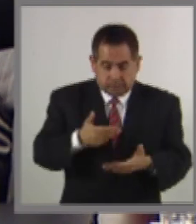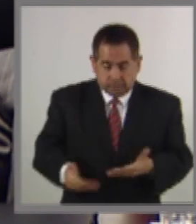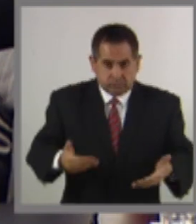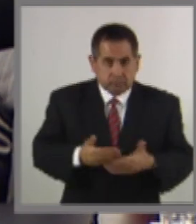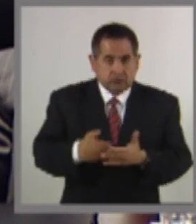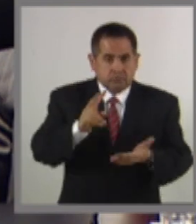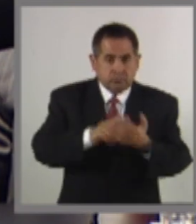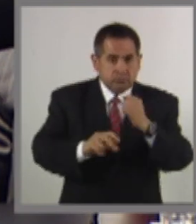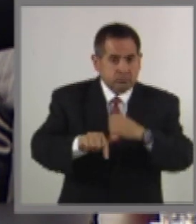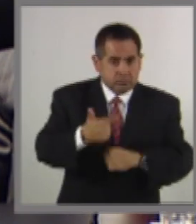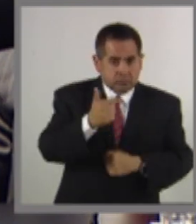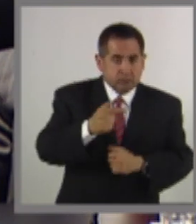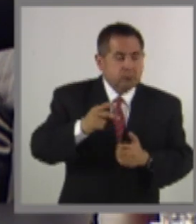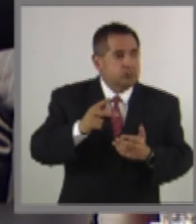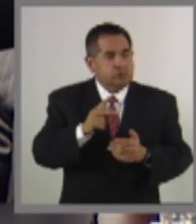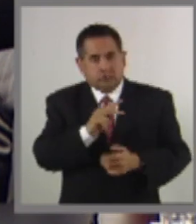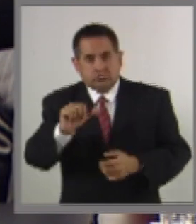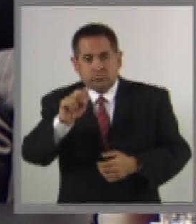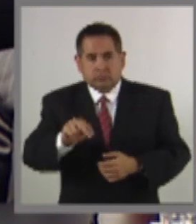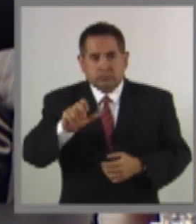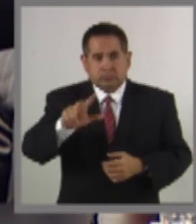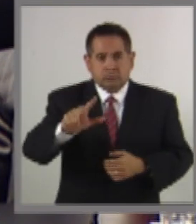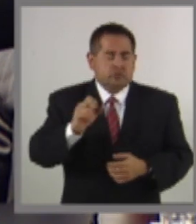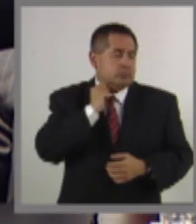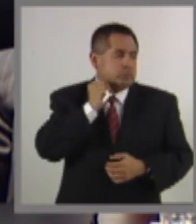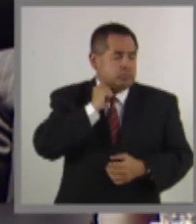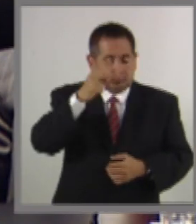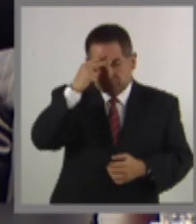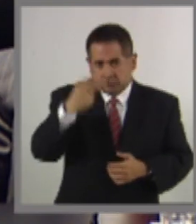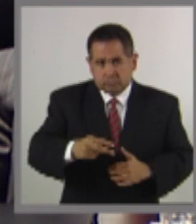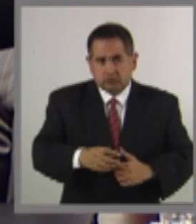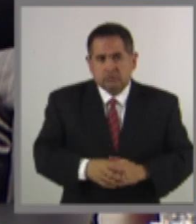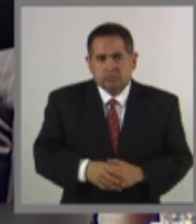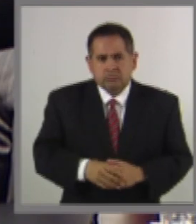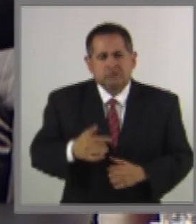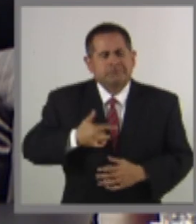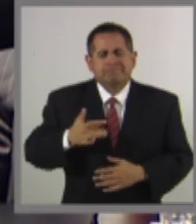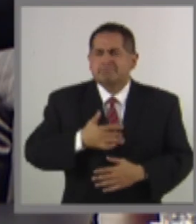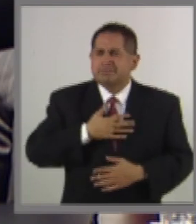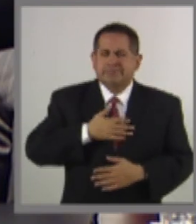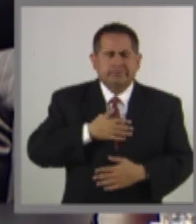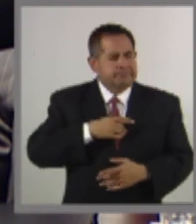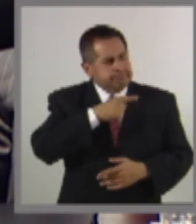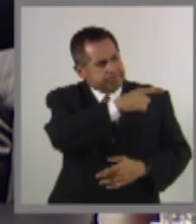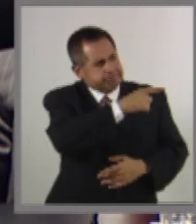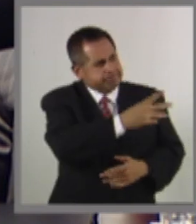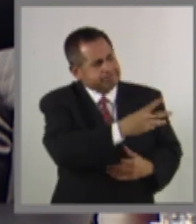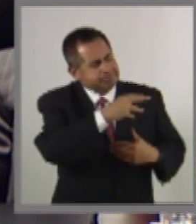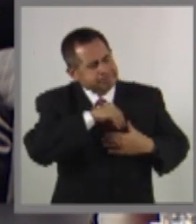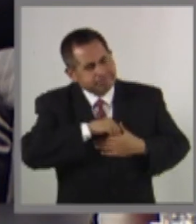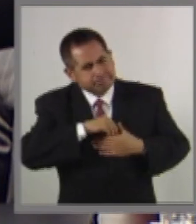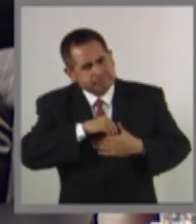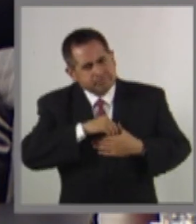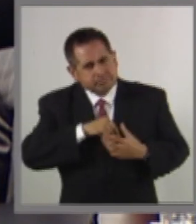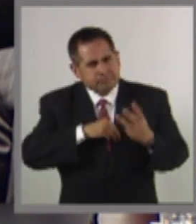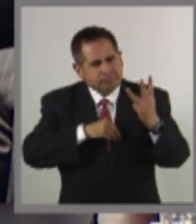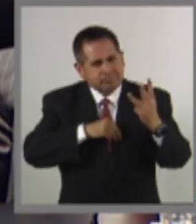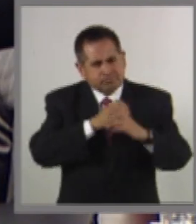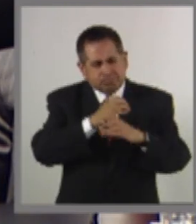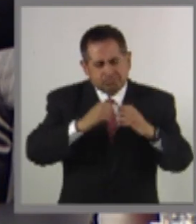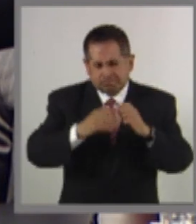en el 2012-2018 senador de la República. Y me llevo de ti tres grandes